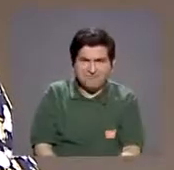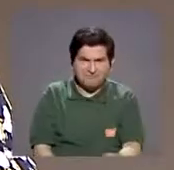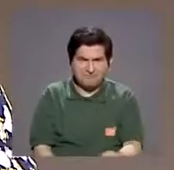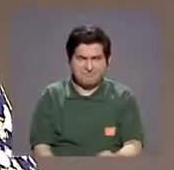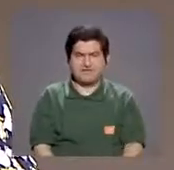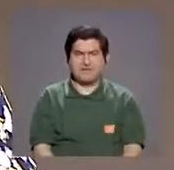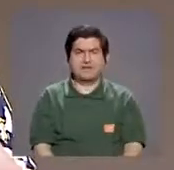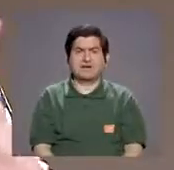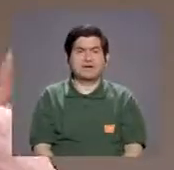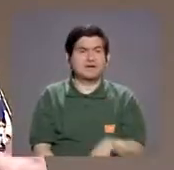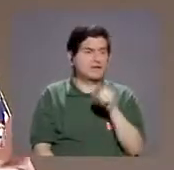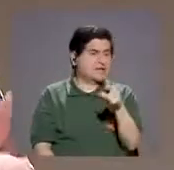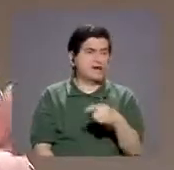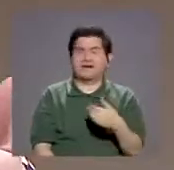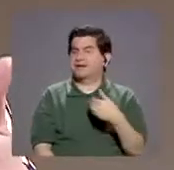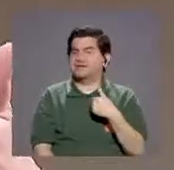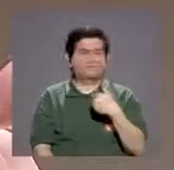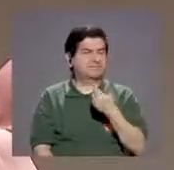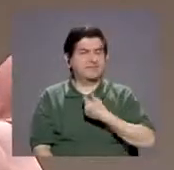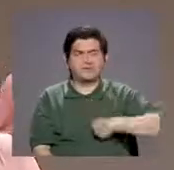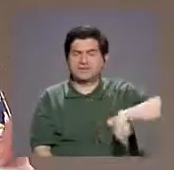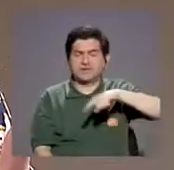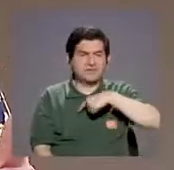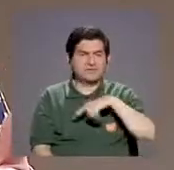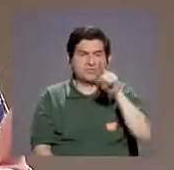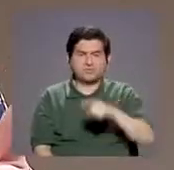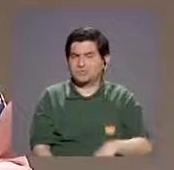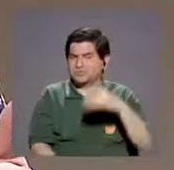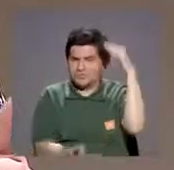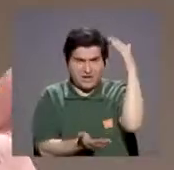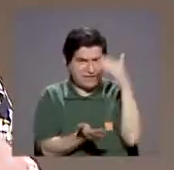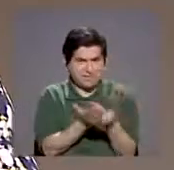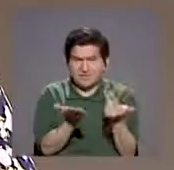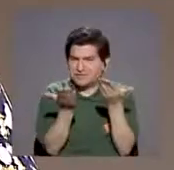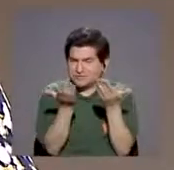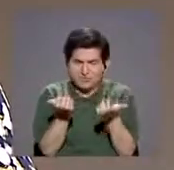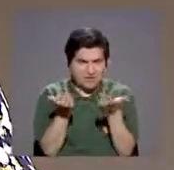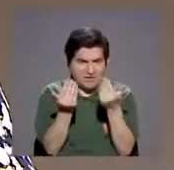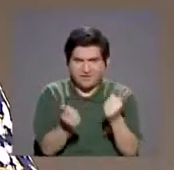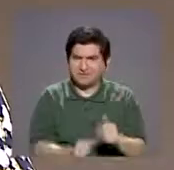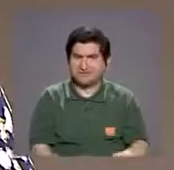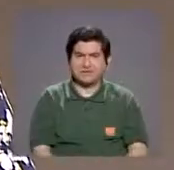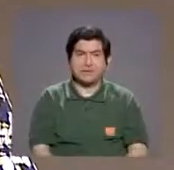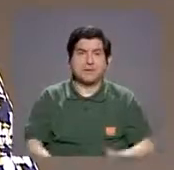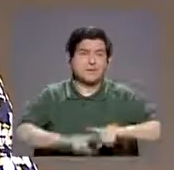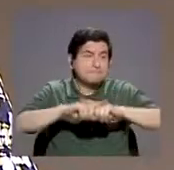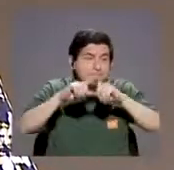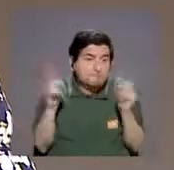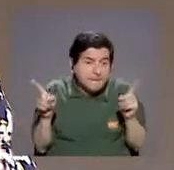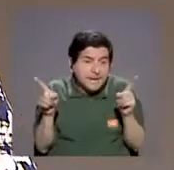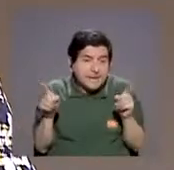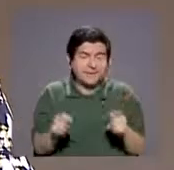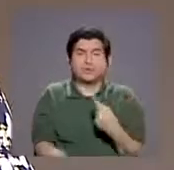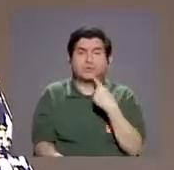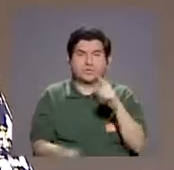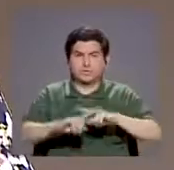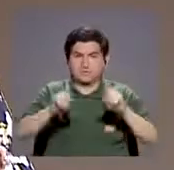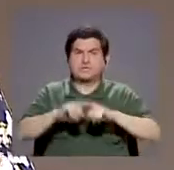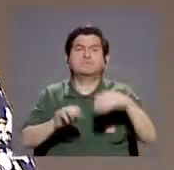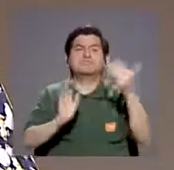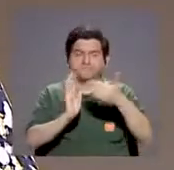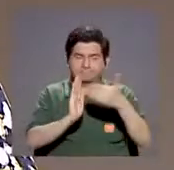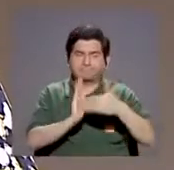pues todavía no se ha logrado una contención como se quisiera pero hay varias entre esos que podemos mencionar que si nos